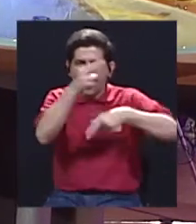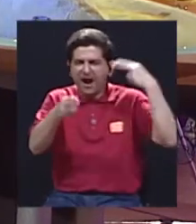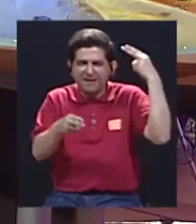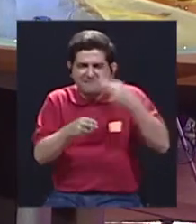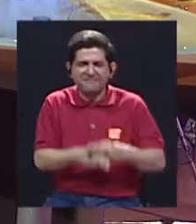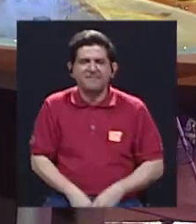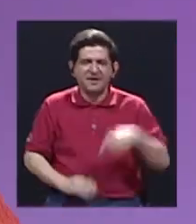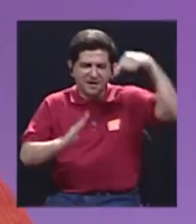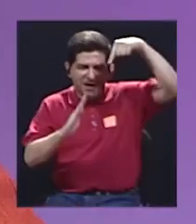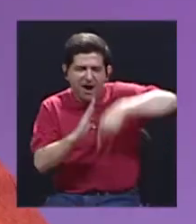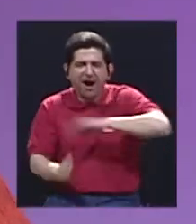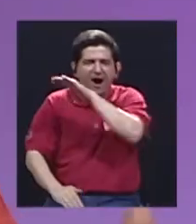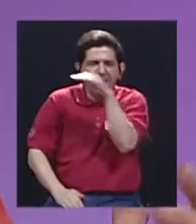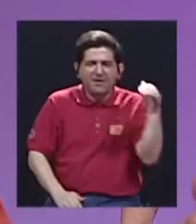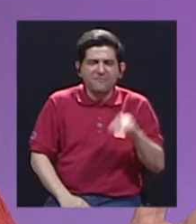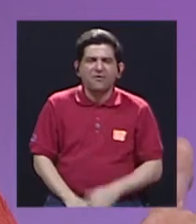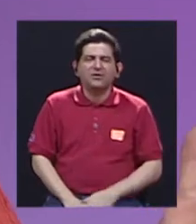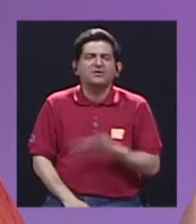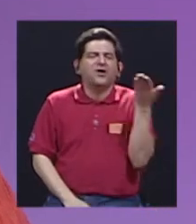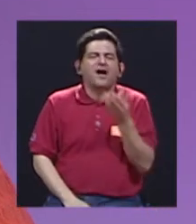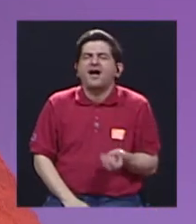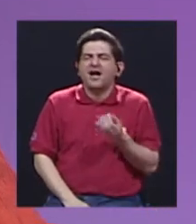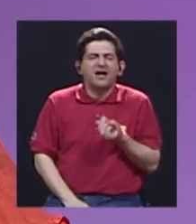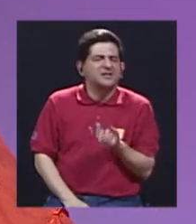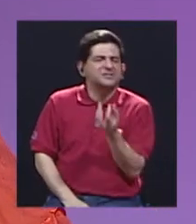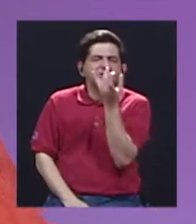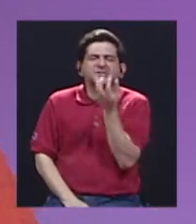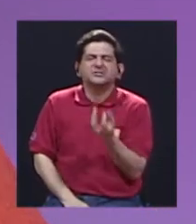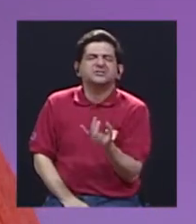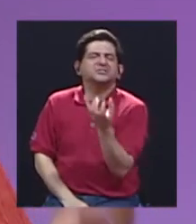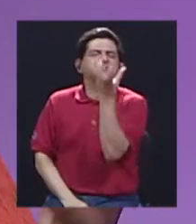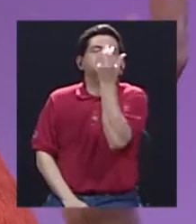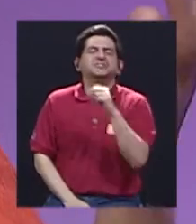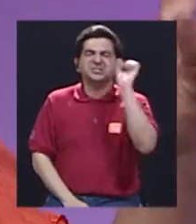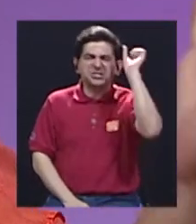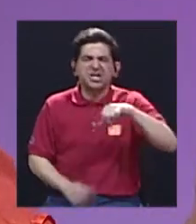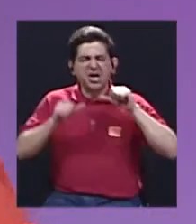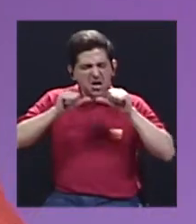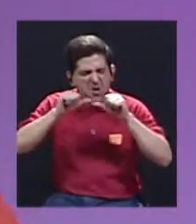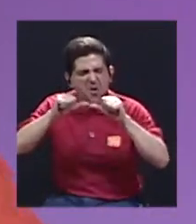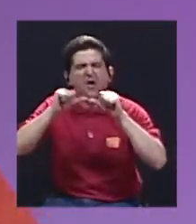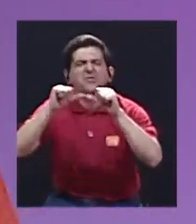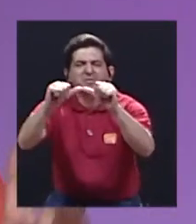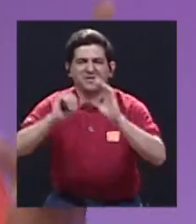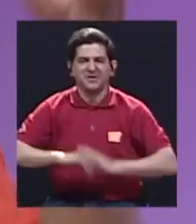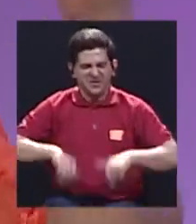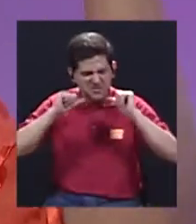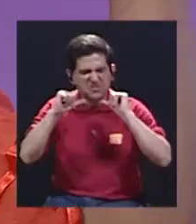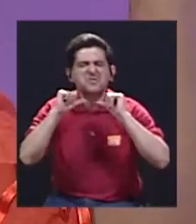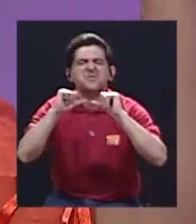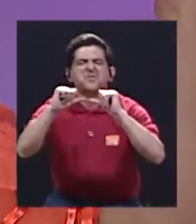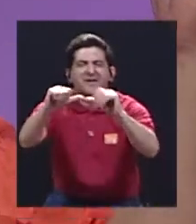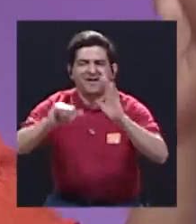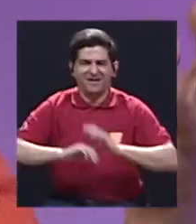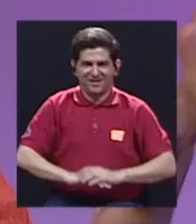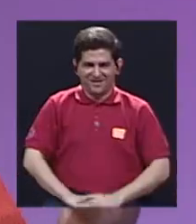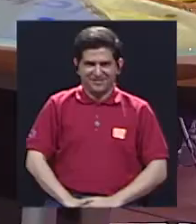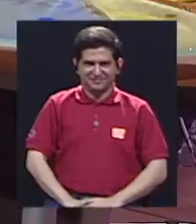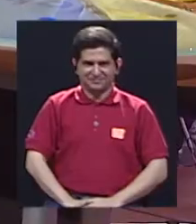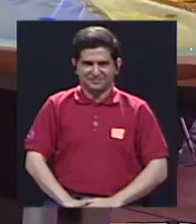el fondo del mar es el fuego dragón sigue dragón sigue